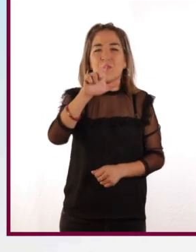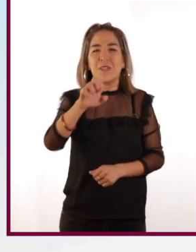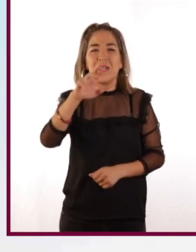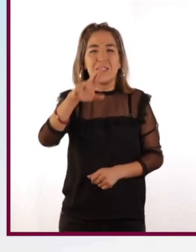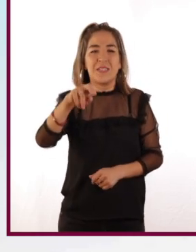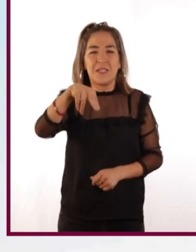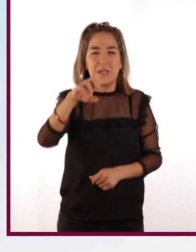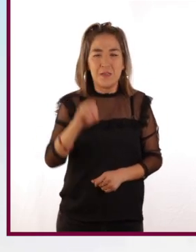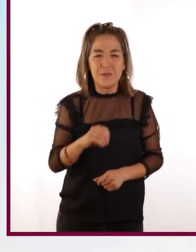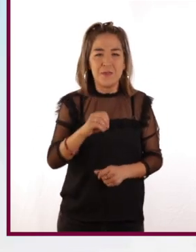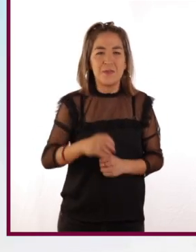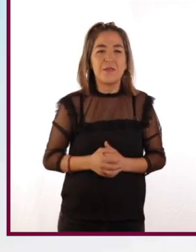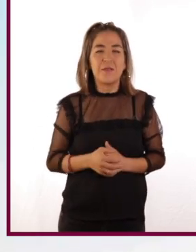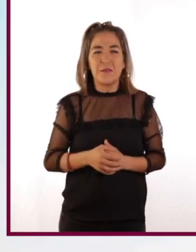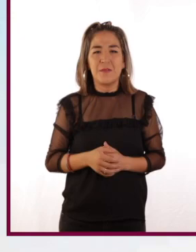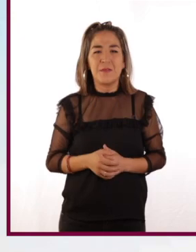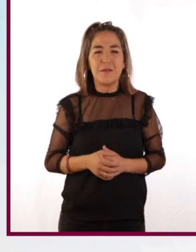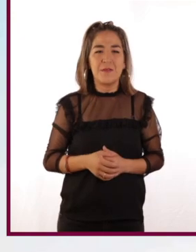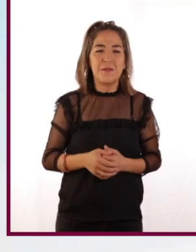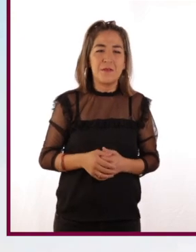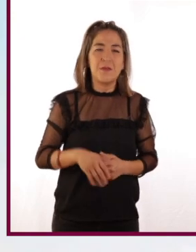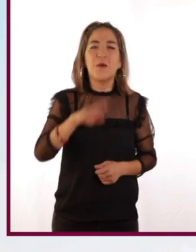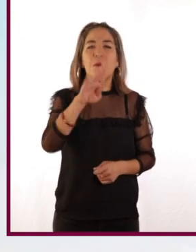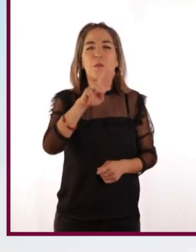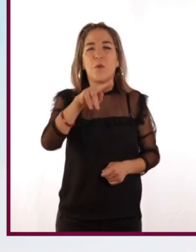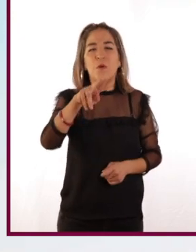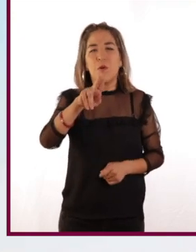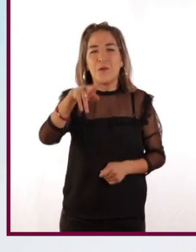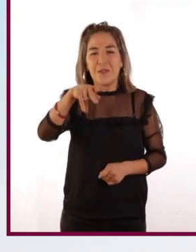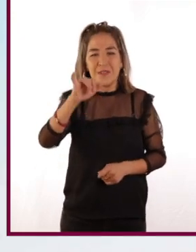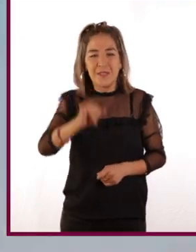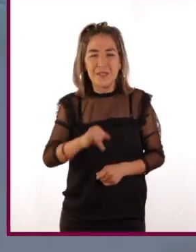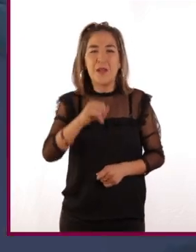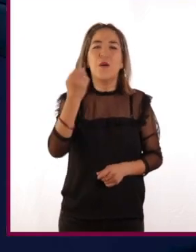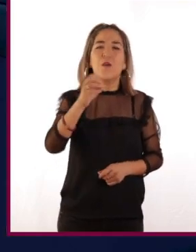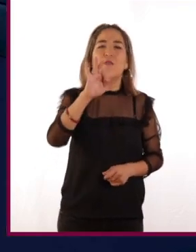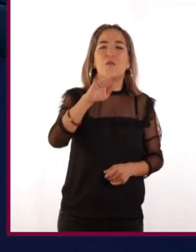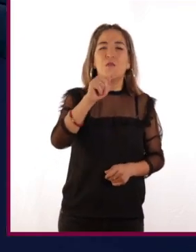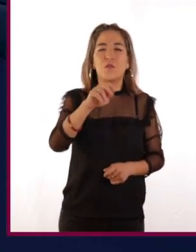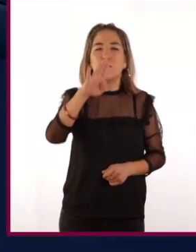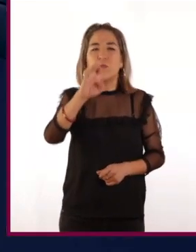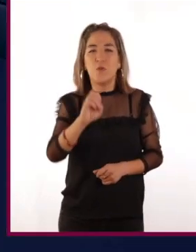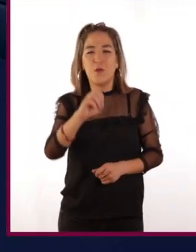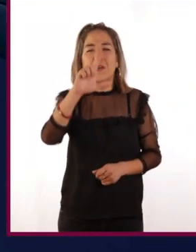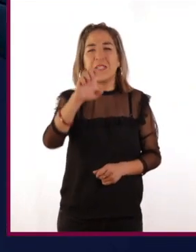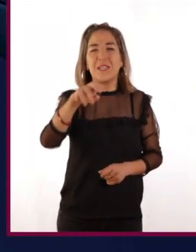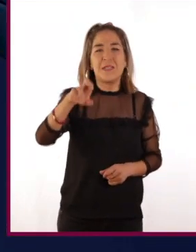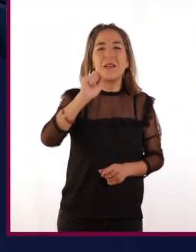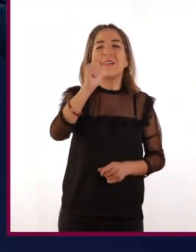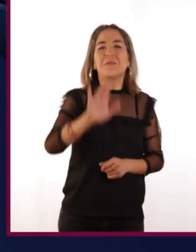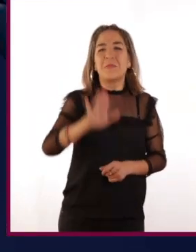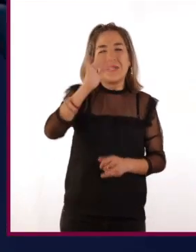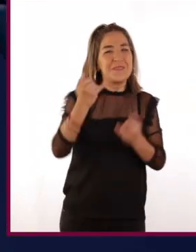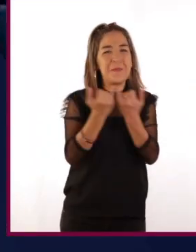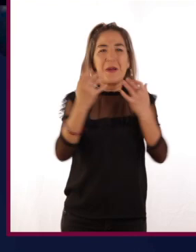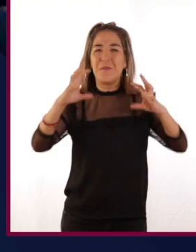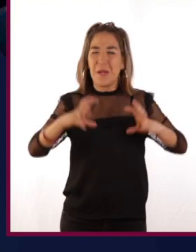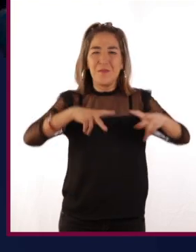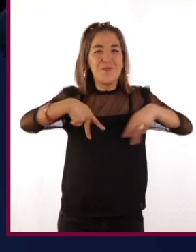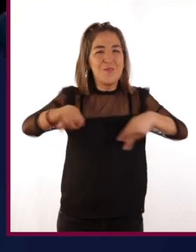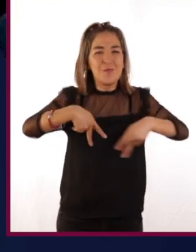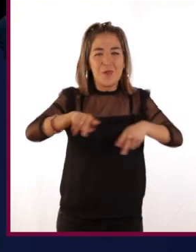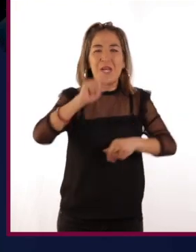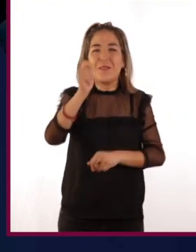llamaron fullereno, o Buckminster-Fullereno, o boquibola, o futboleno, porque también se parecía a